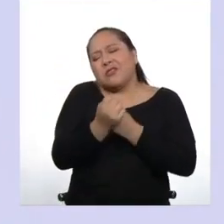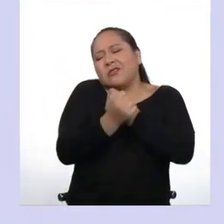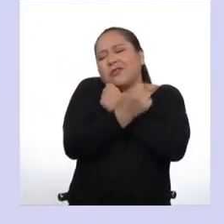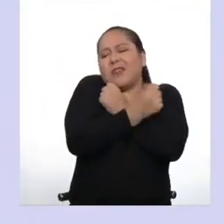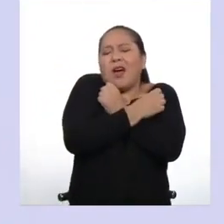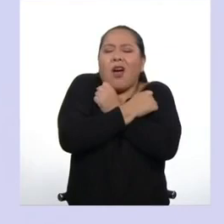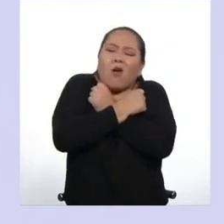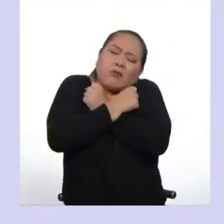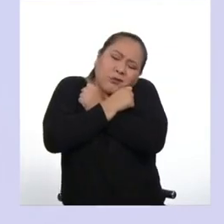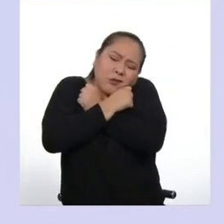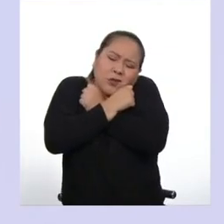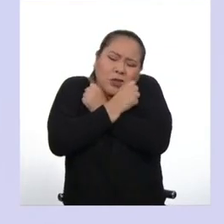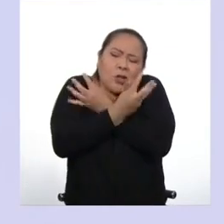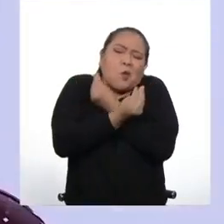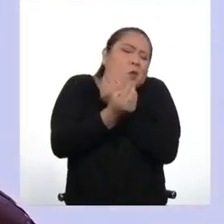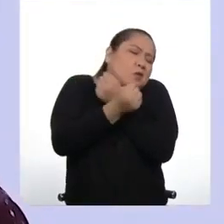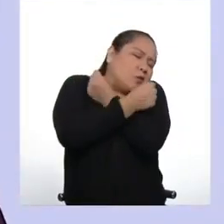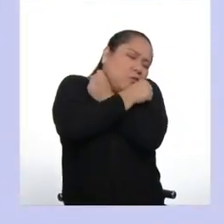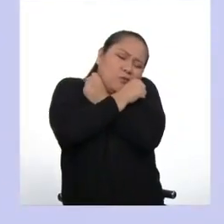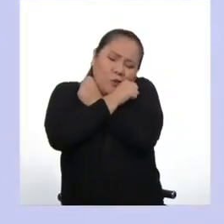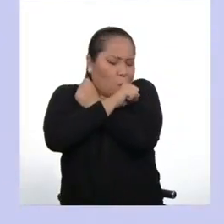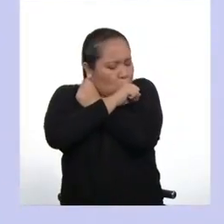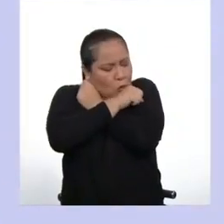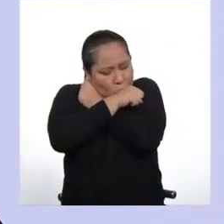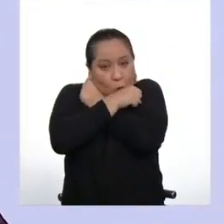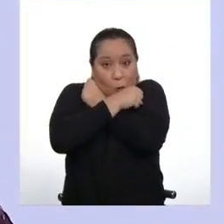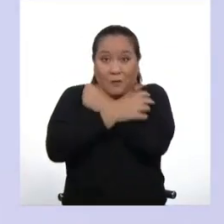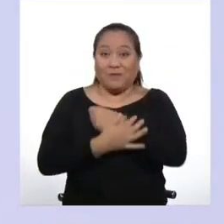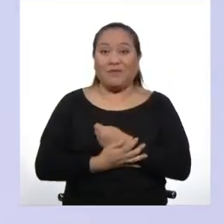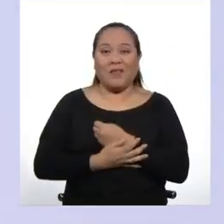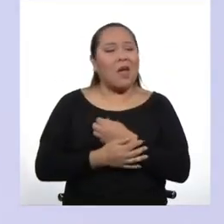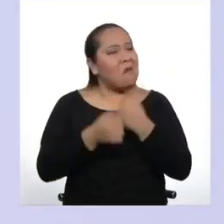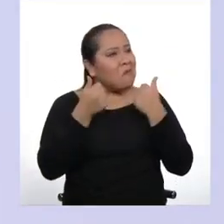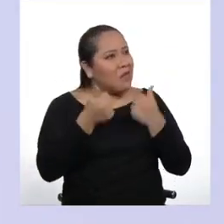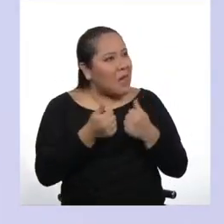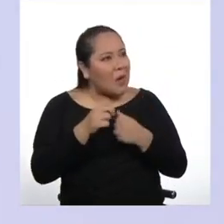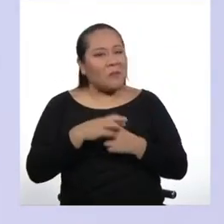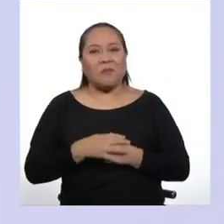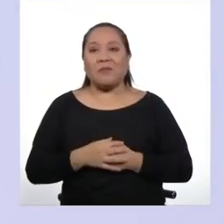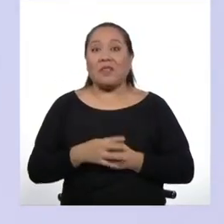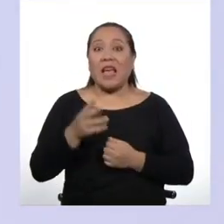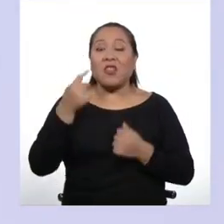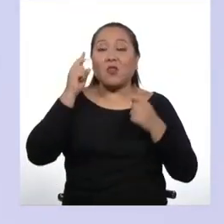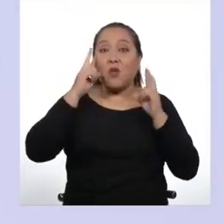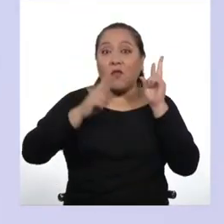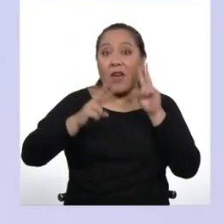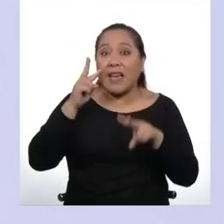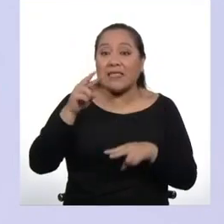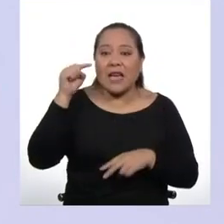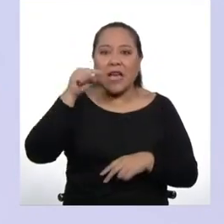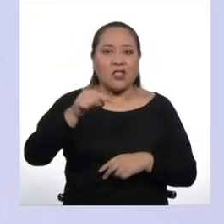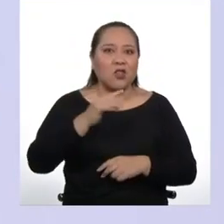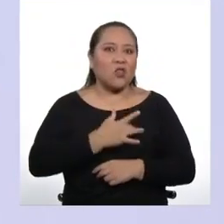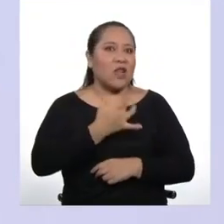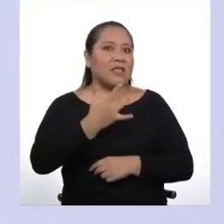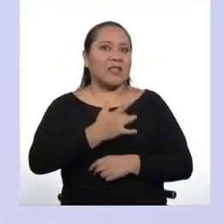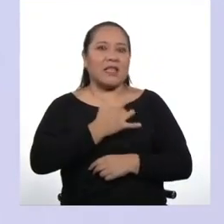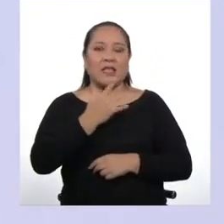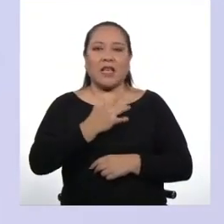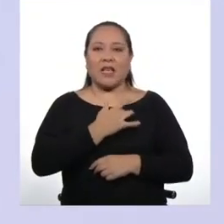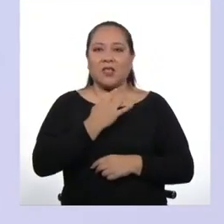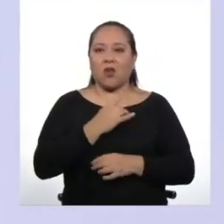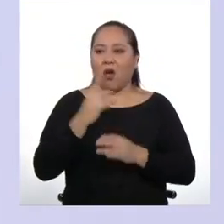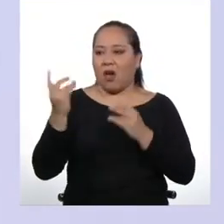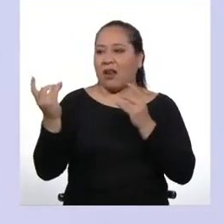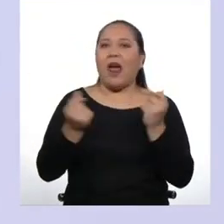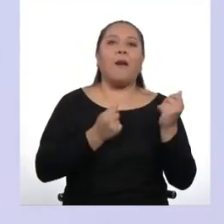amo con locura, profesora. ¡Qué lindo, Pati! Pues si te das cuenta, esta no es una sensación que